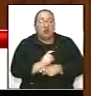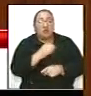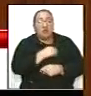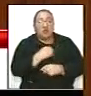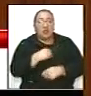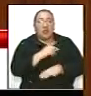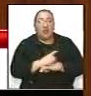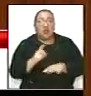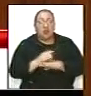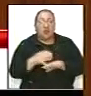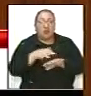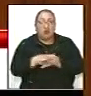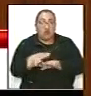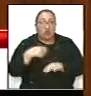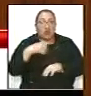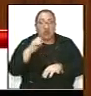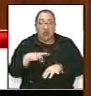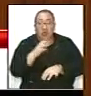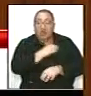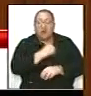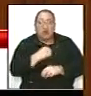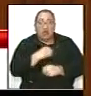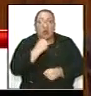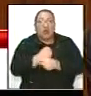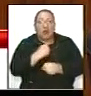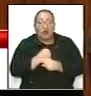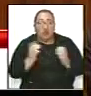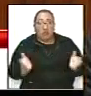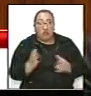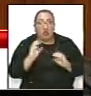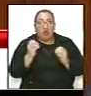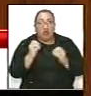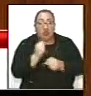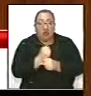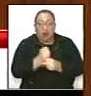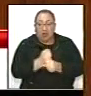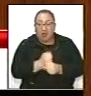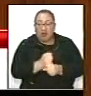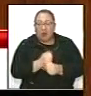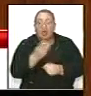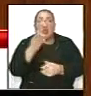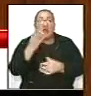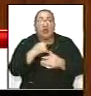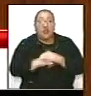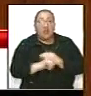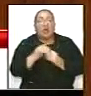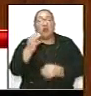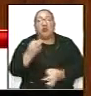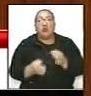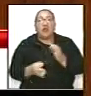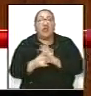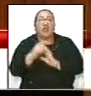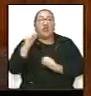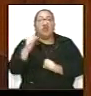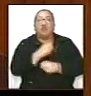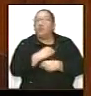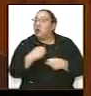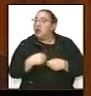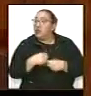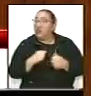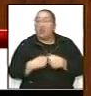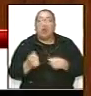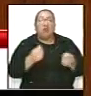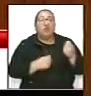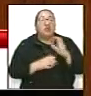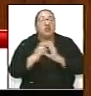de Desarrollo e Inclusión Social, el Ministerio de Trabajo y Promoción del Empleo, del Interior, de Justicia y Derechos Humanos, de